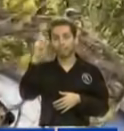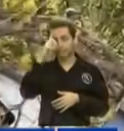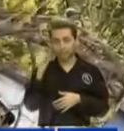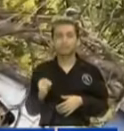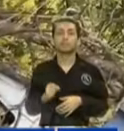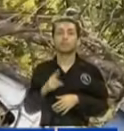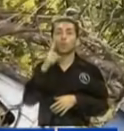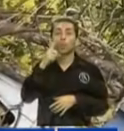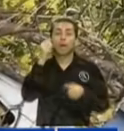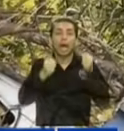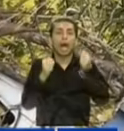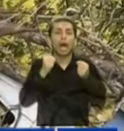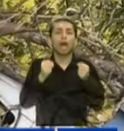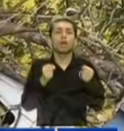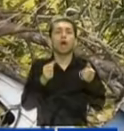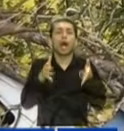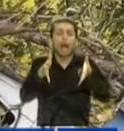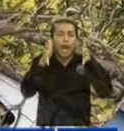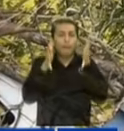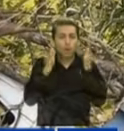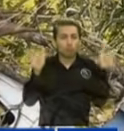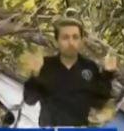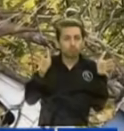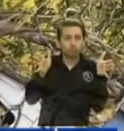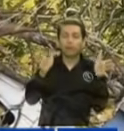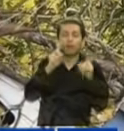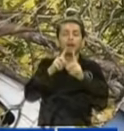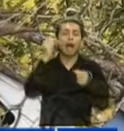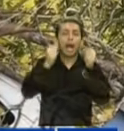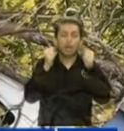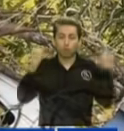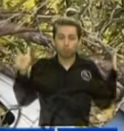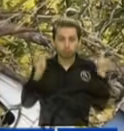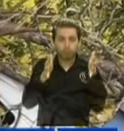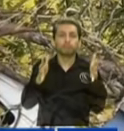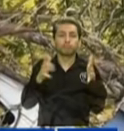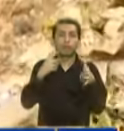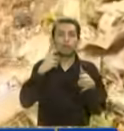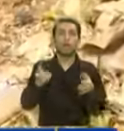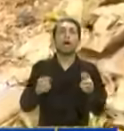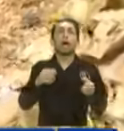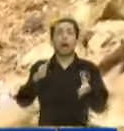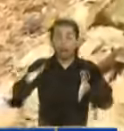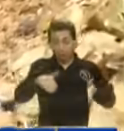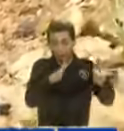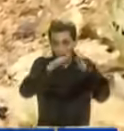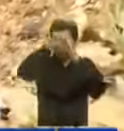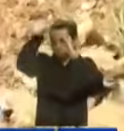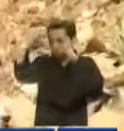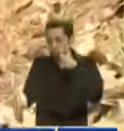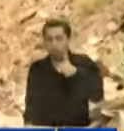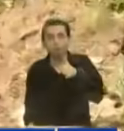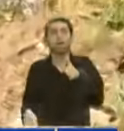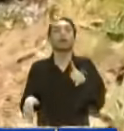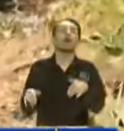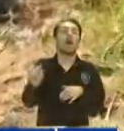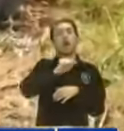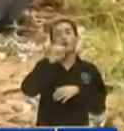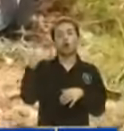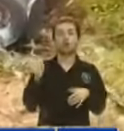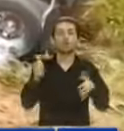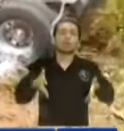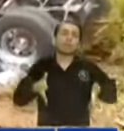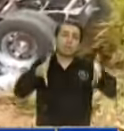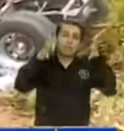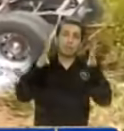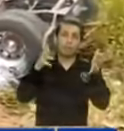tipo camionetía que terminó al final de un barranco a la orilla de la carretera. Y el vehículo pesado que volcó a la